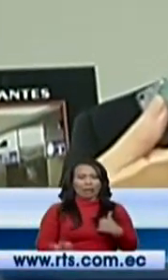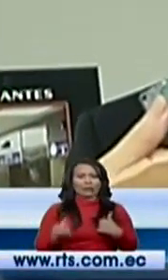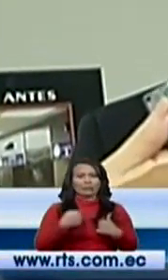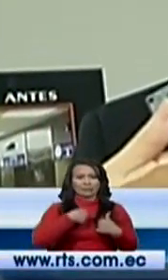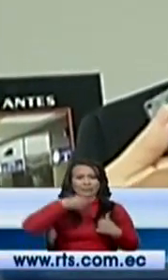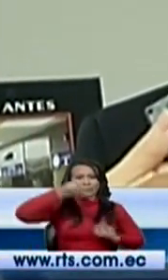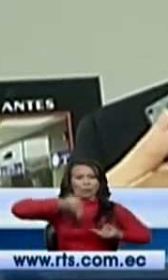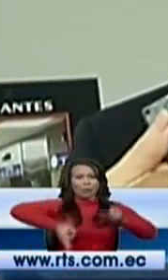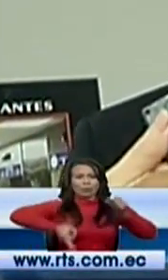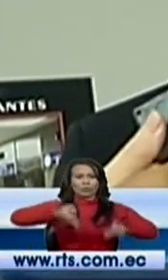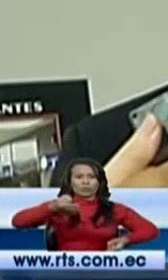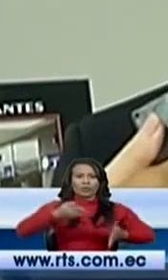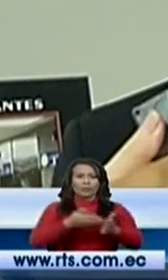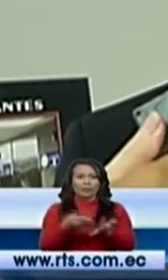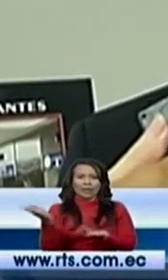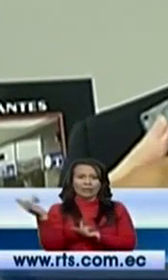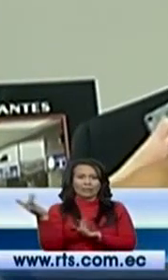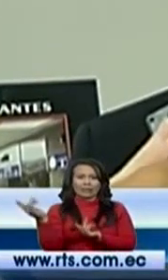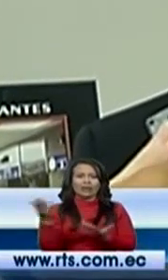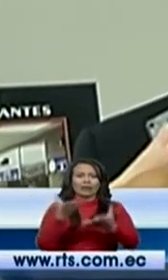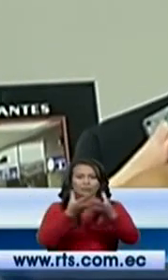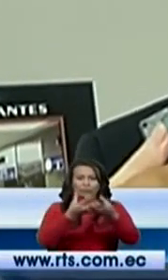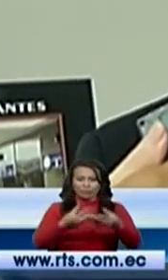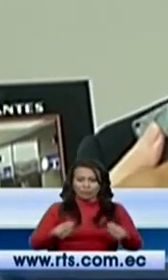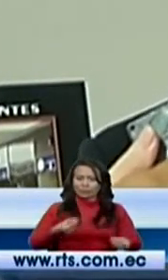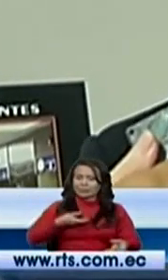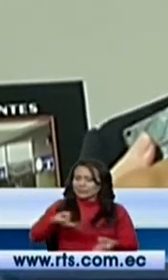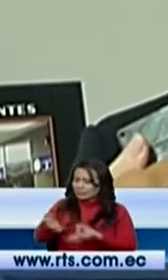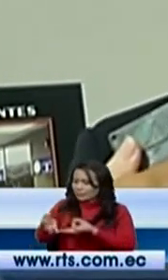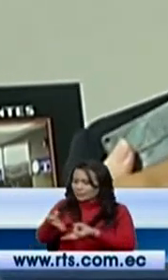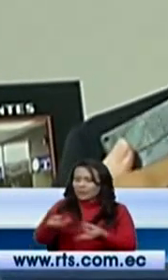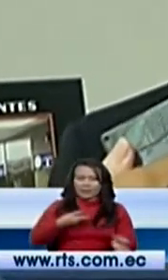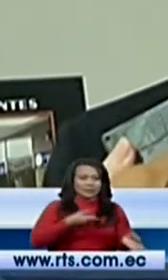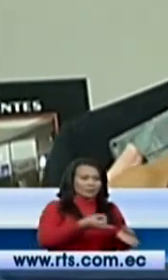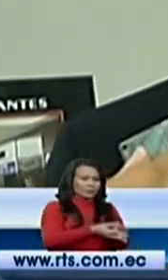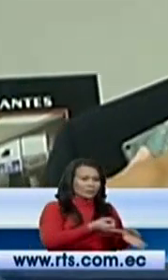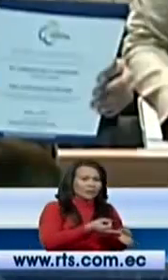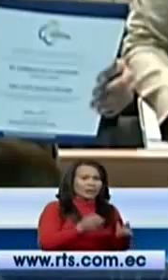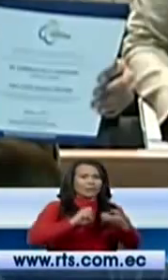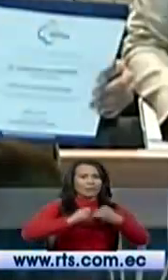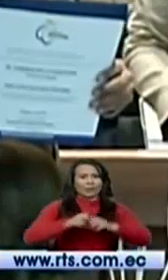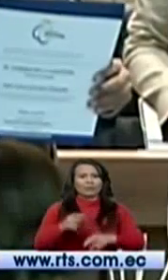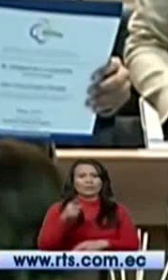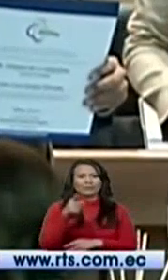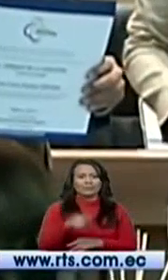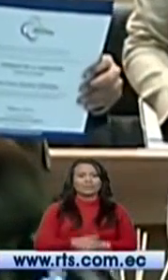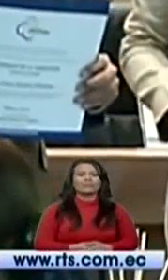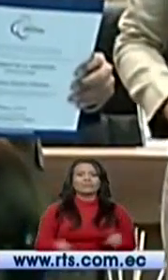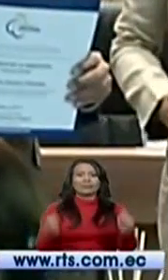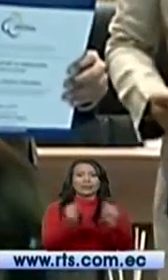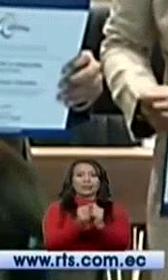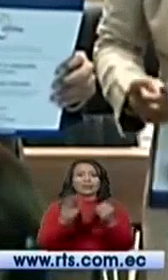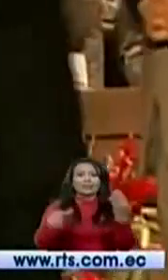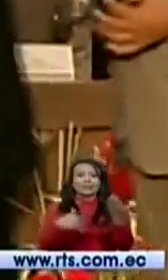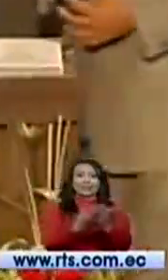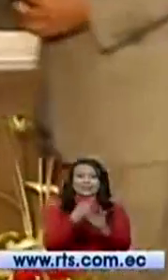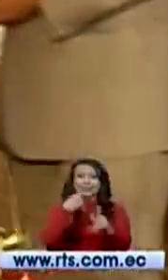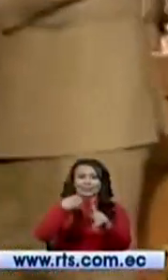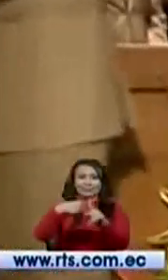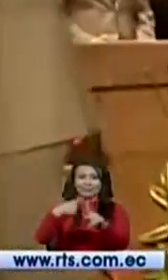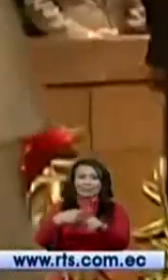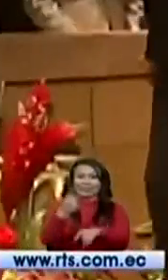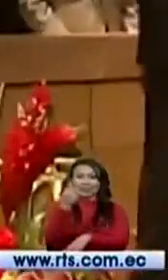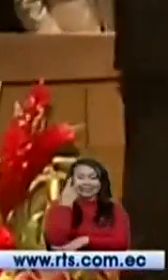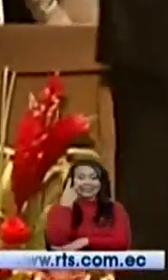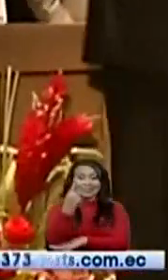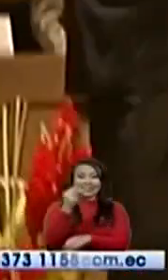encarga de esperar a que las cosas se calmen y luego intervenir en este inconveniente. Con ello se ha optimizado y democratizado